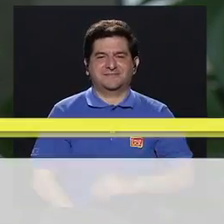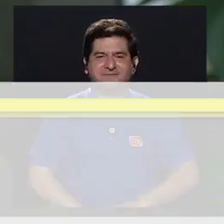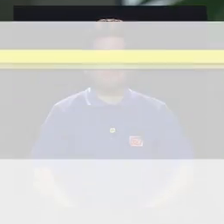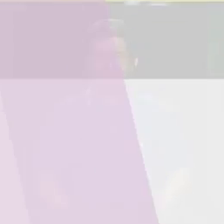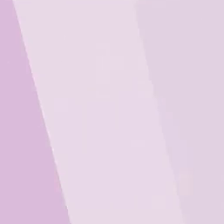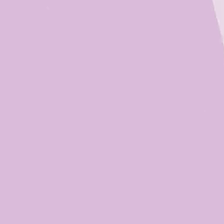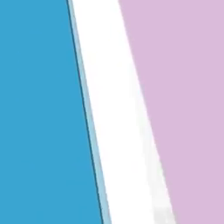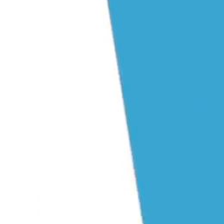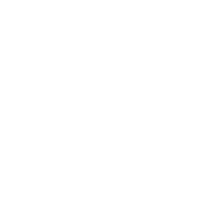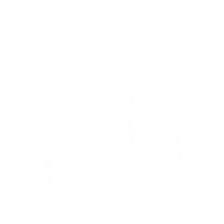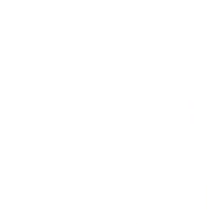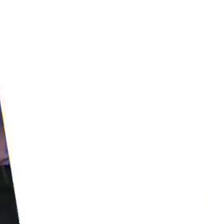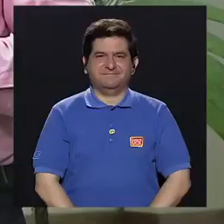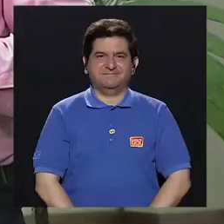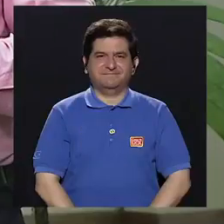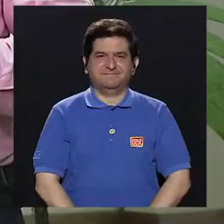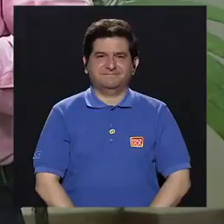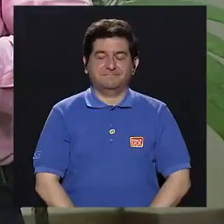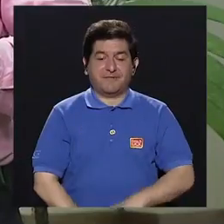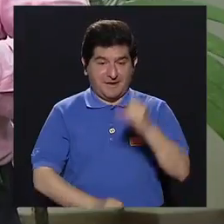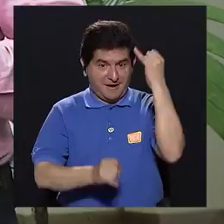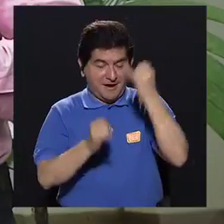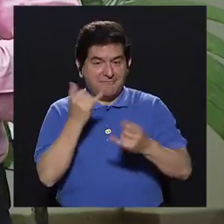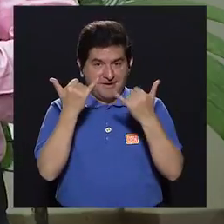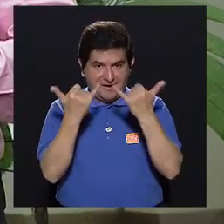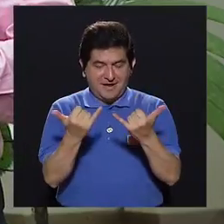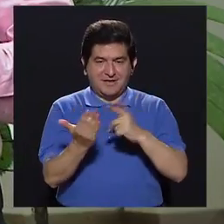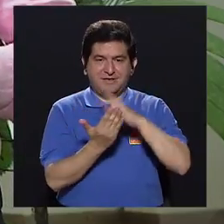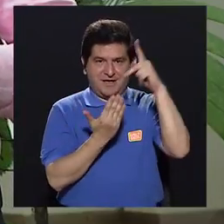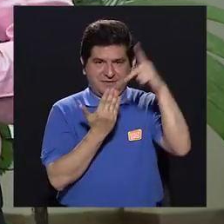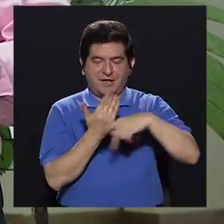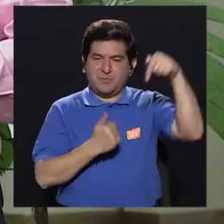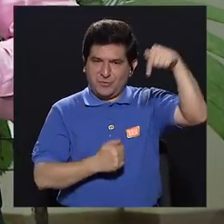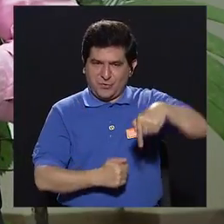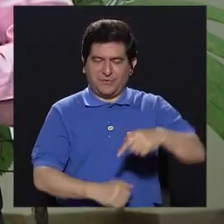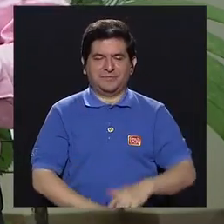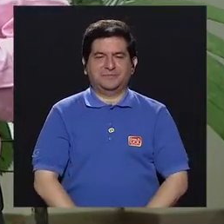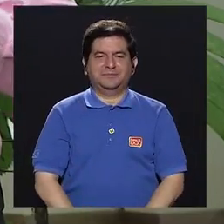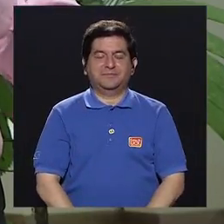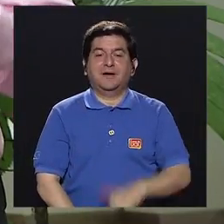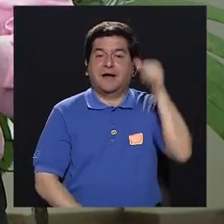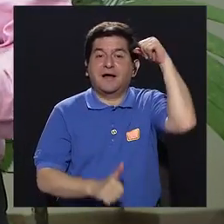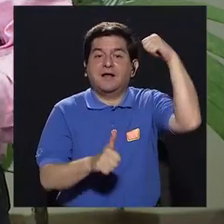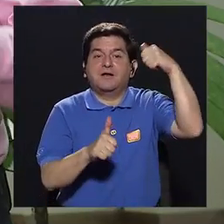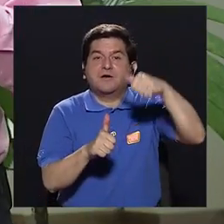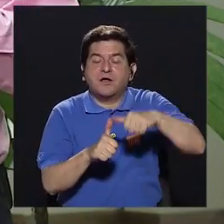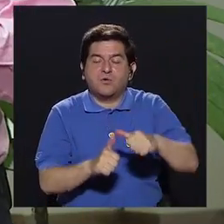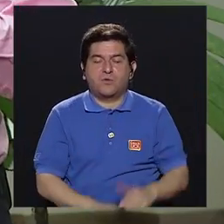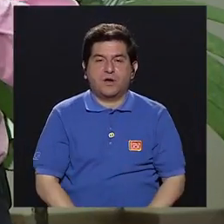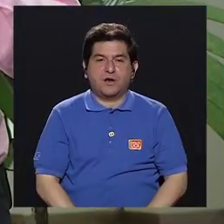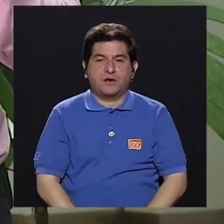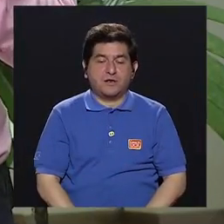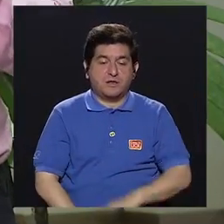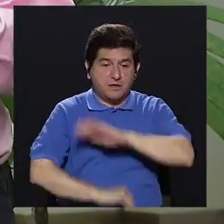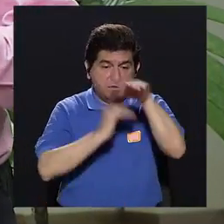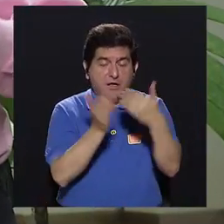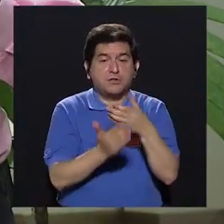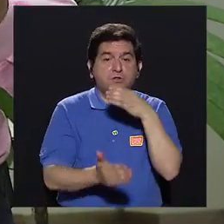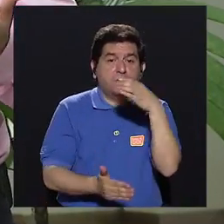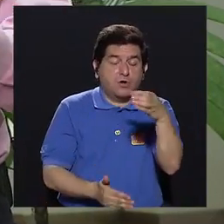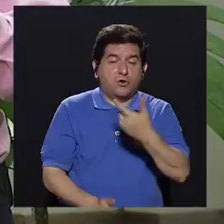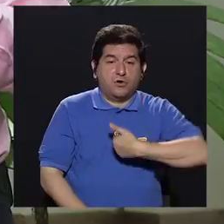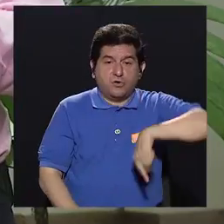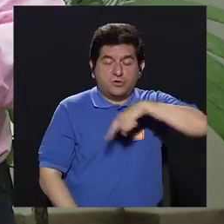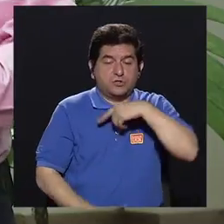servir. Y así hemos llegado al final de nuestro capítulo de hoy. Recuerde que todos estos consejos